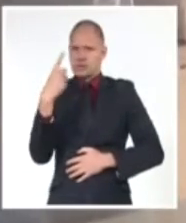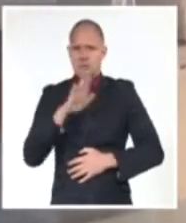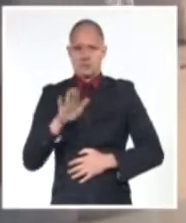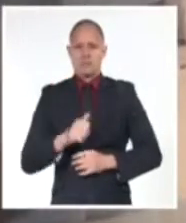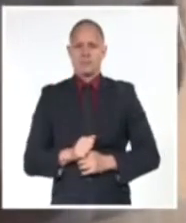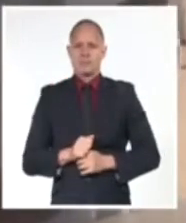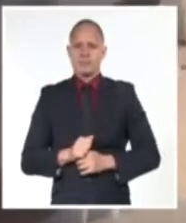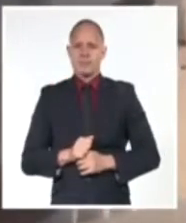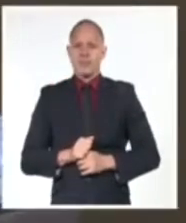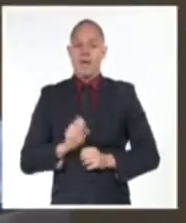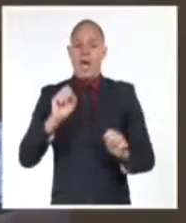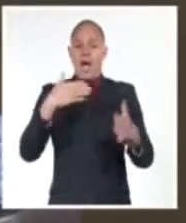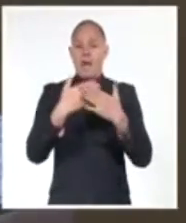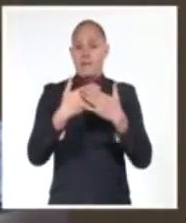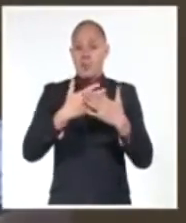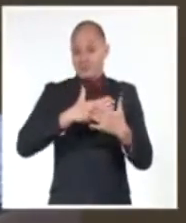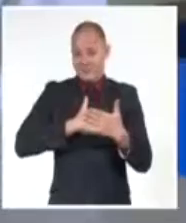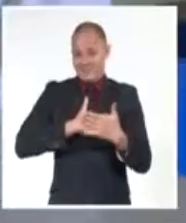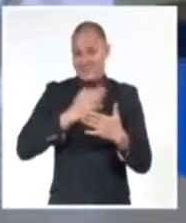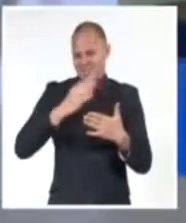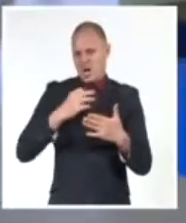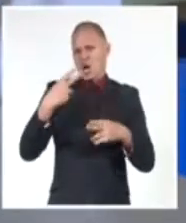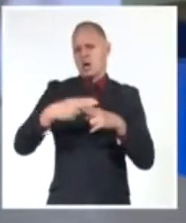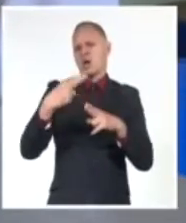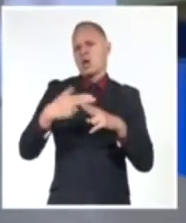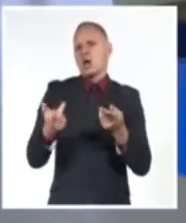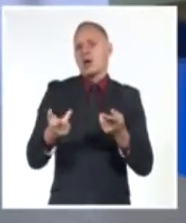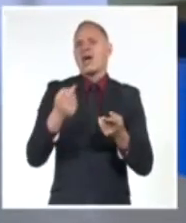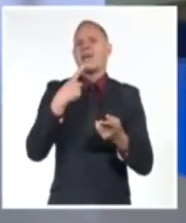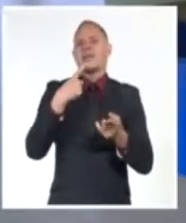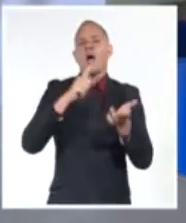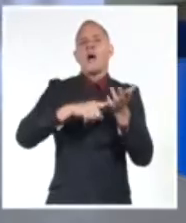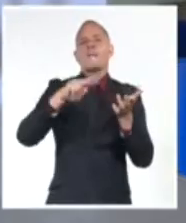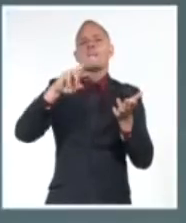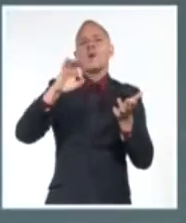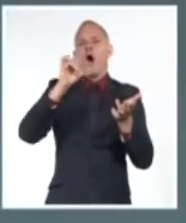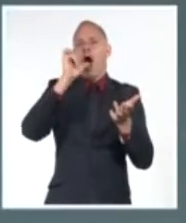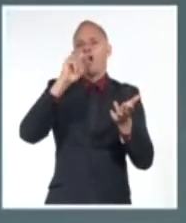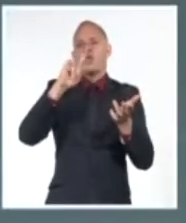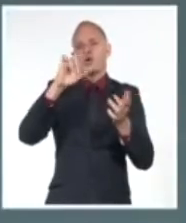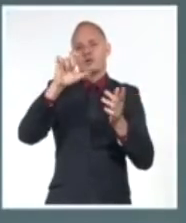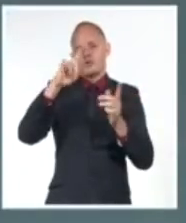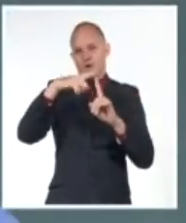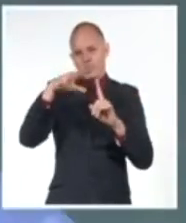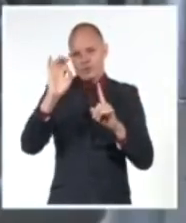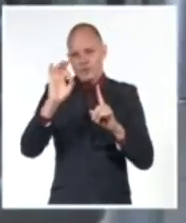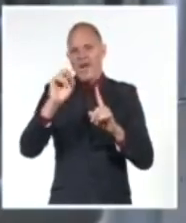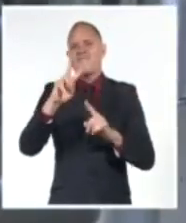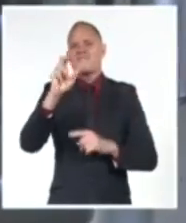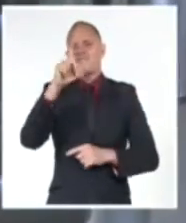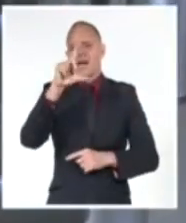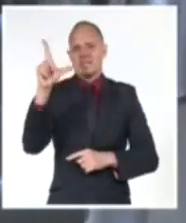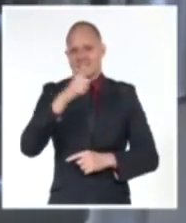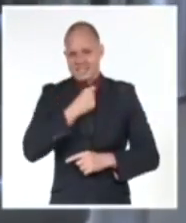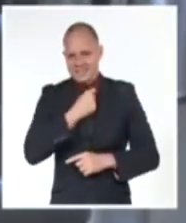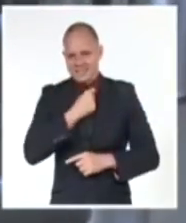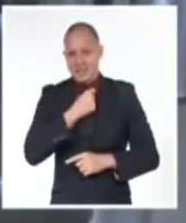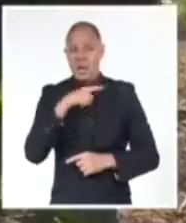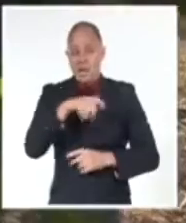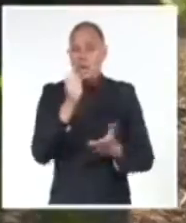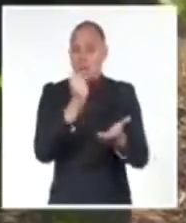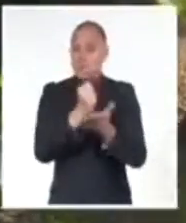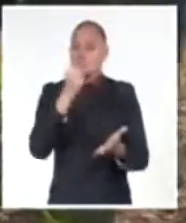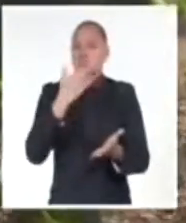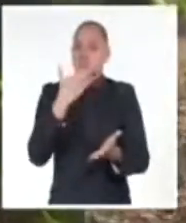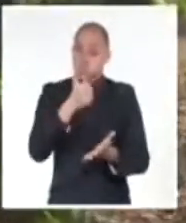se encadena con 5 entidades estatales. Es uno de los más de 140 nuevos actores económicos aprobados en la